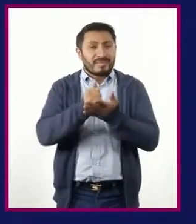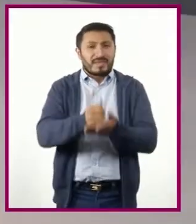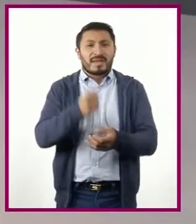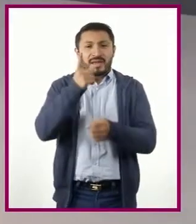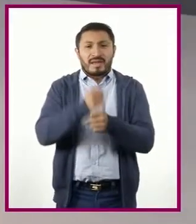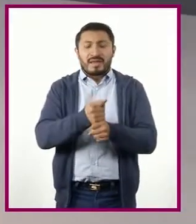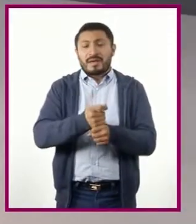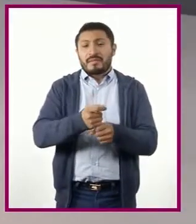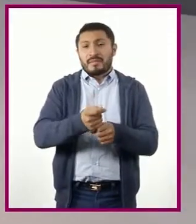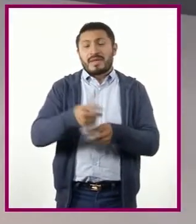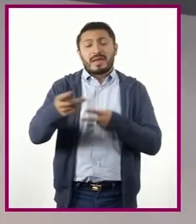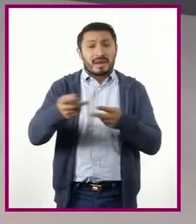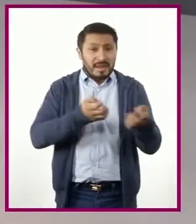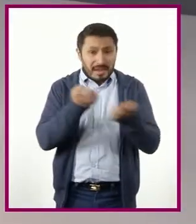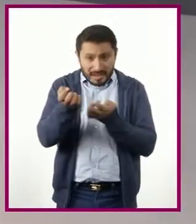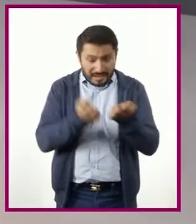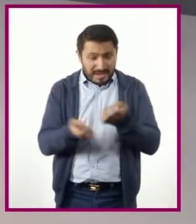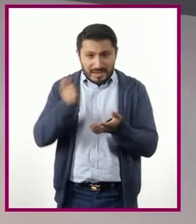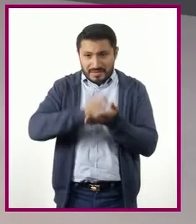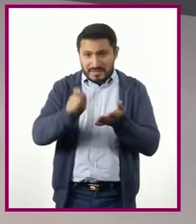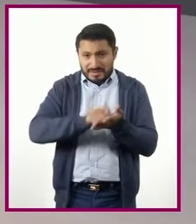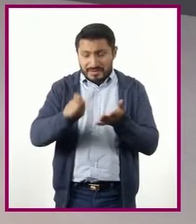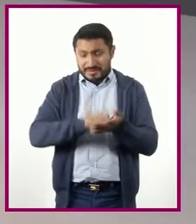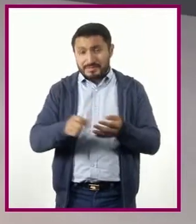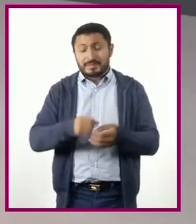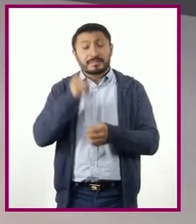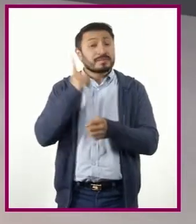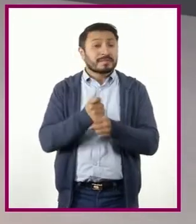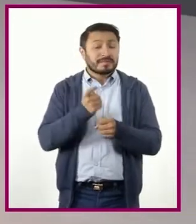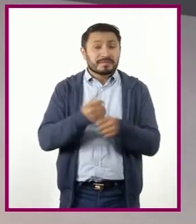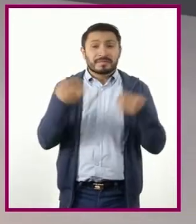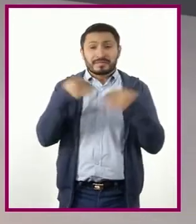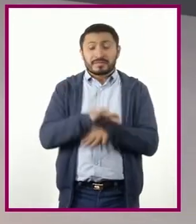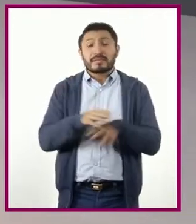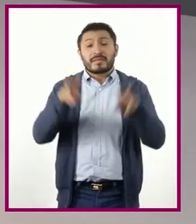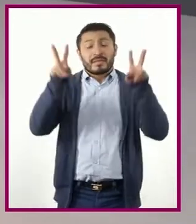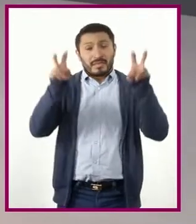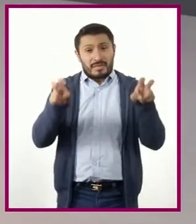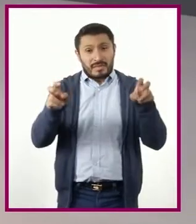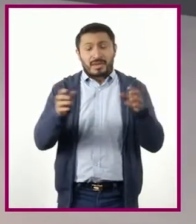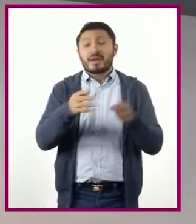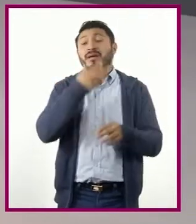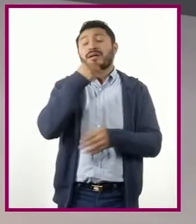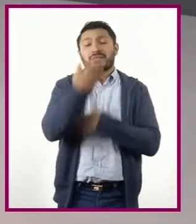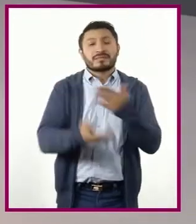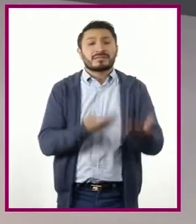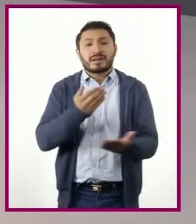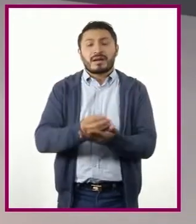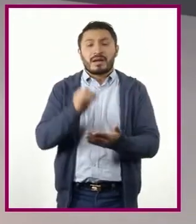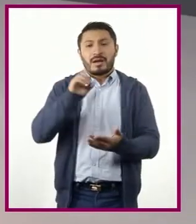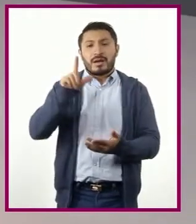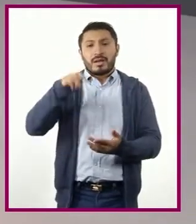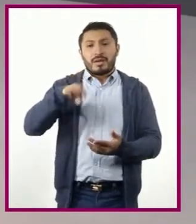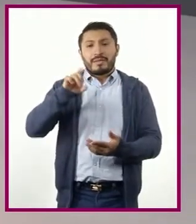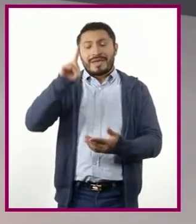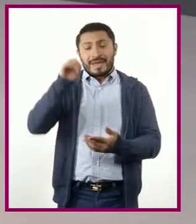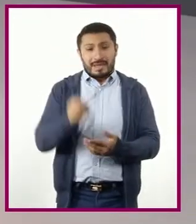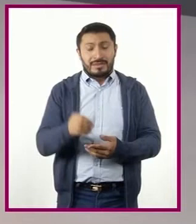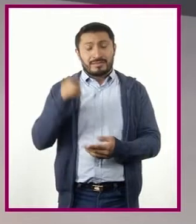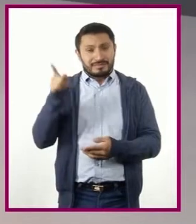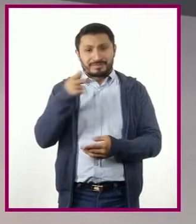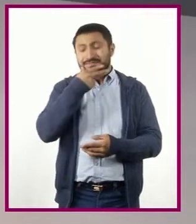borrador de nuestro texto. El primer fragmento es sobre la obra El Caballero de Olmedo, del autor Lope de